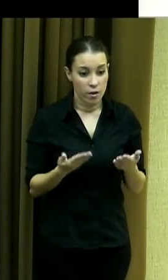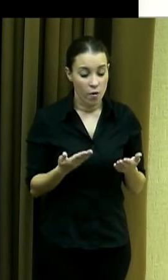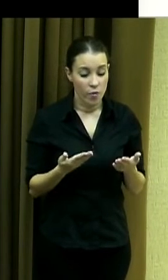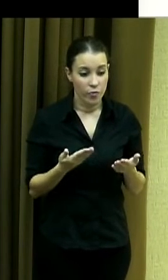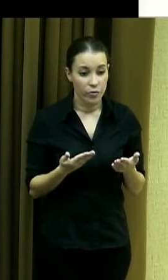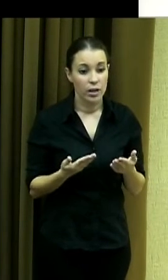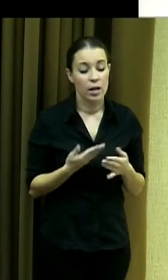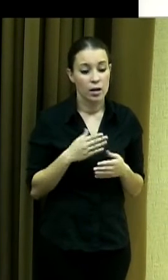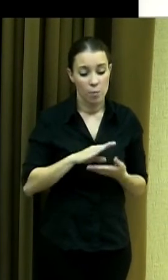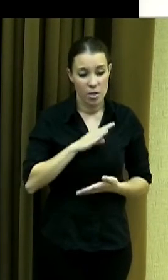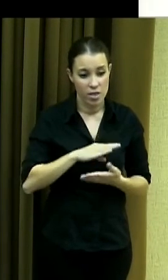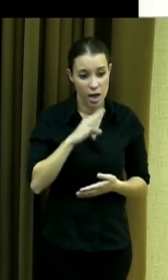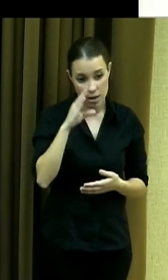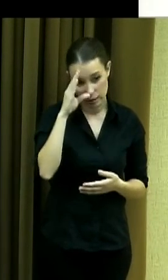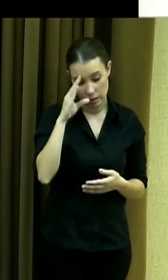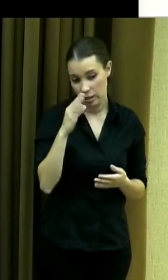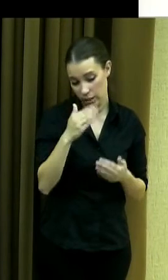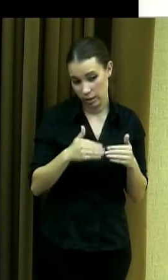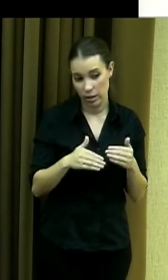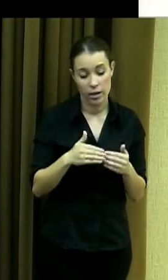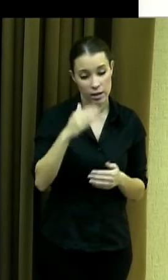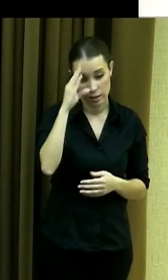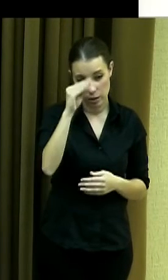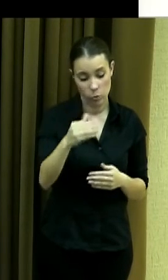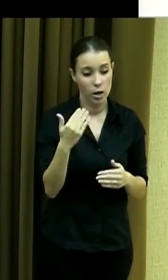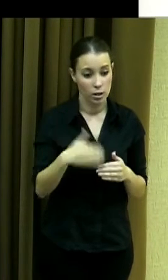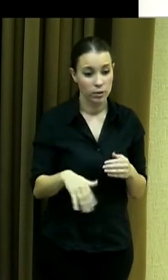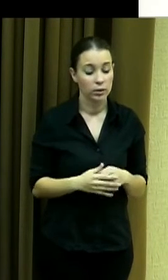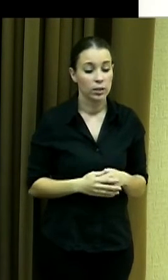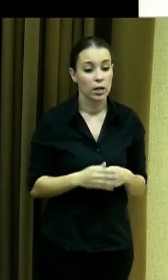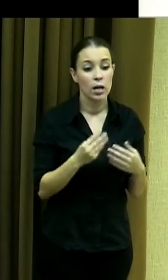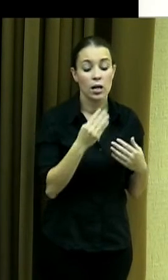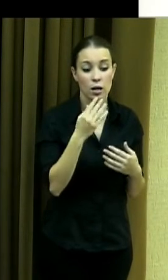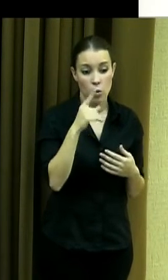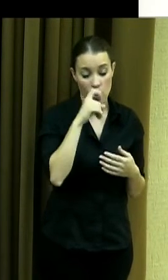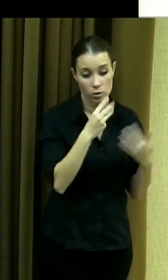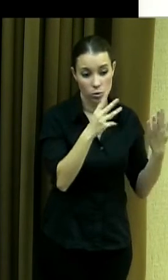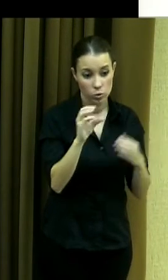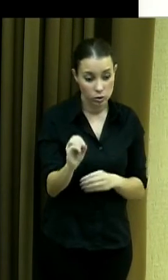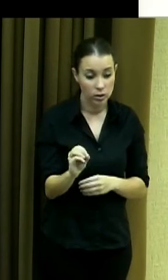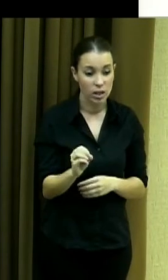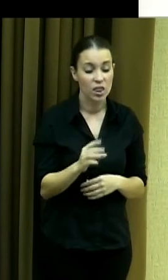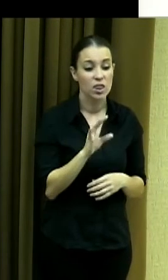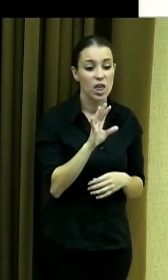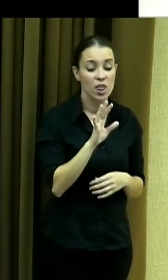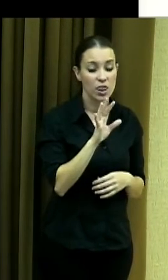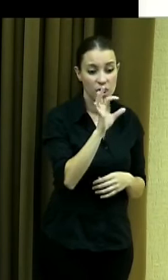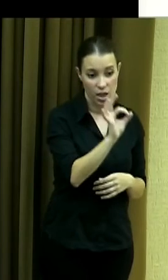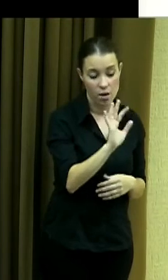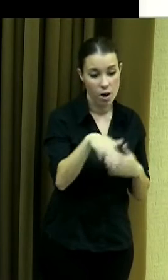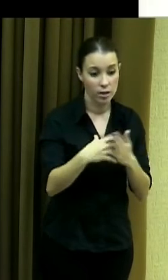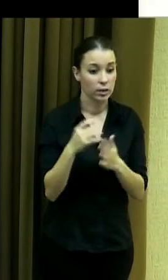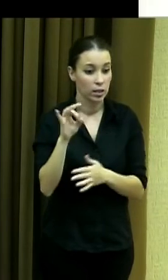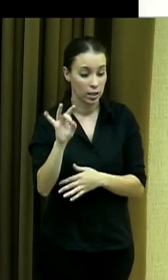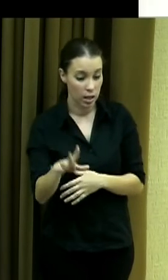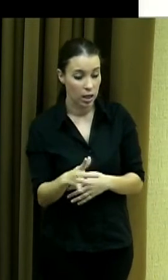intelectual límite, encontramos que en los 80 aparece la valoración, se valoraba de 0 a 15, como no llegaba a